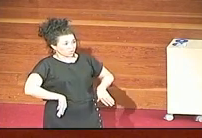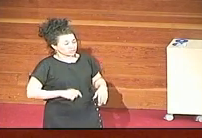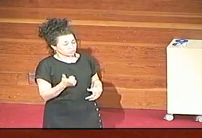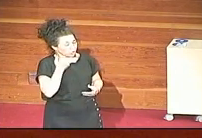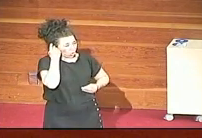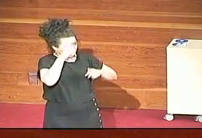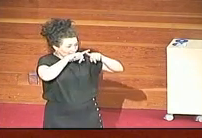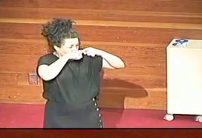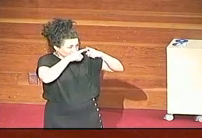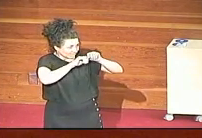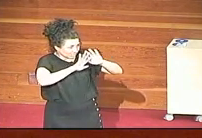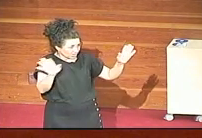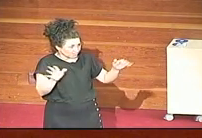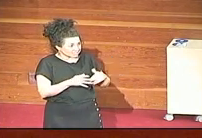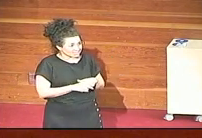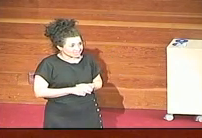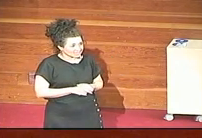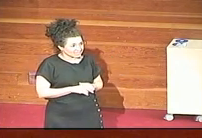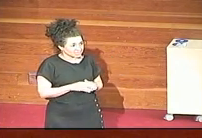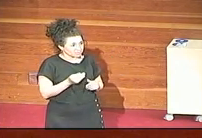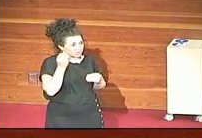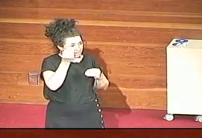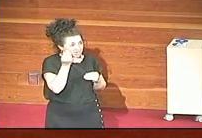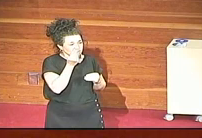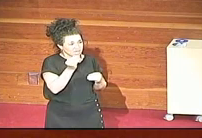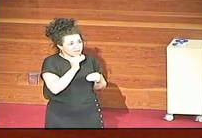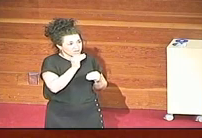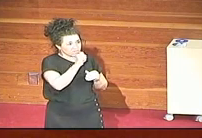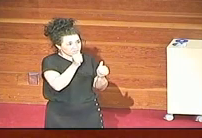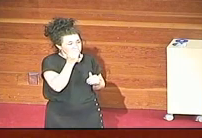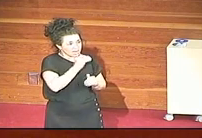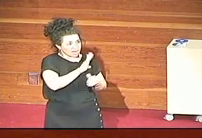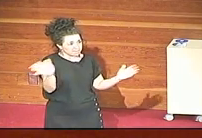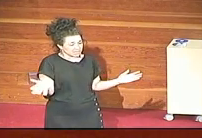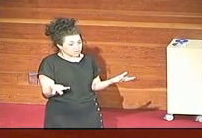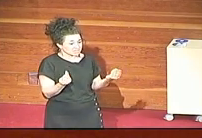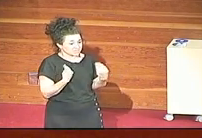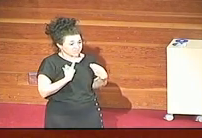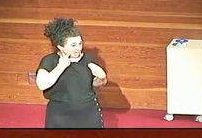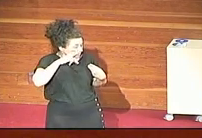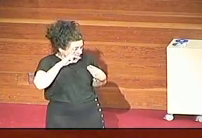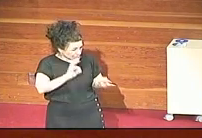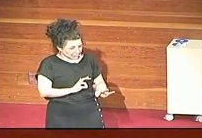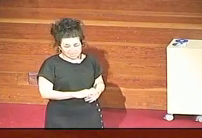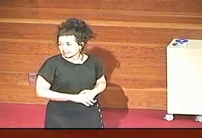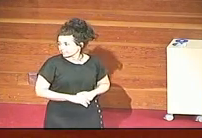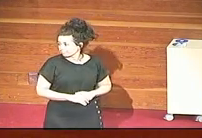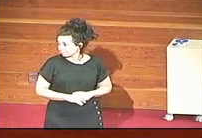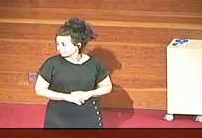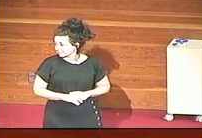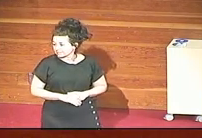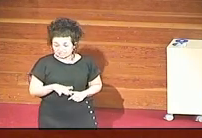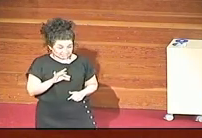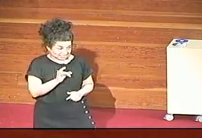que me parece que la mejor manera de aprender algo es eso es viviendo la experiencia si lo valoraríamos